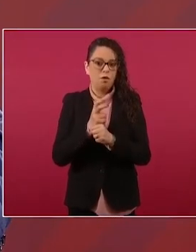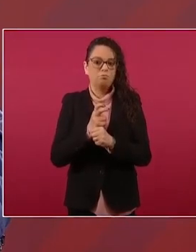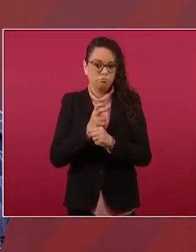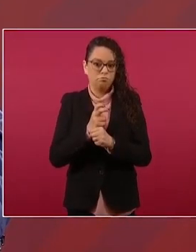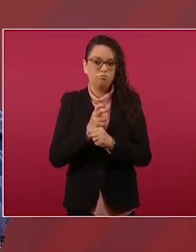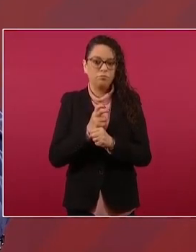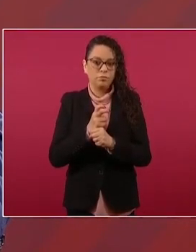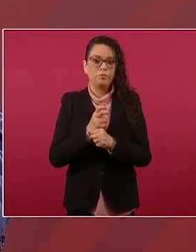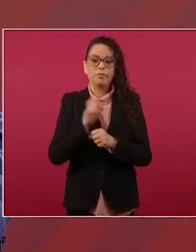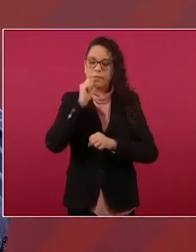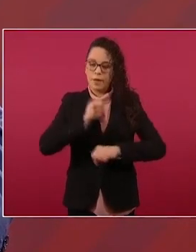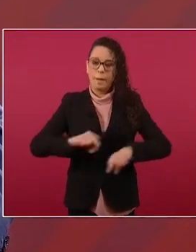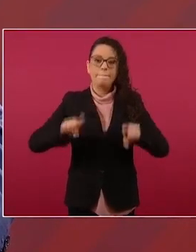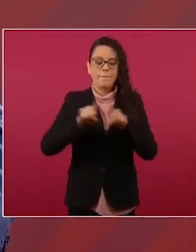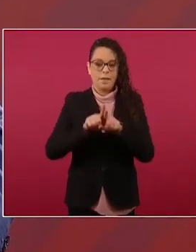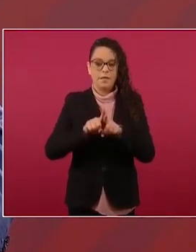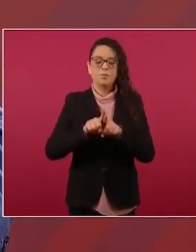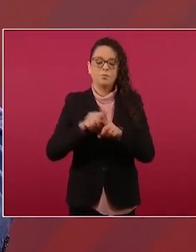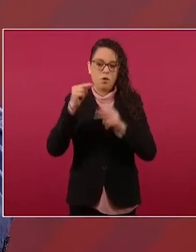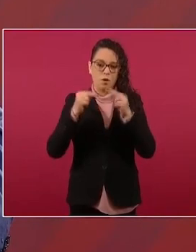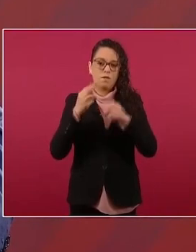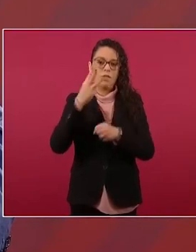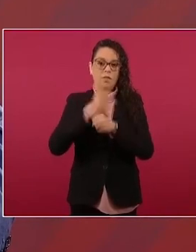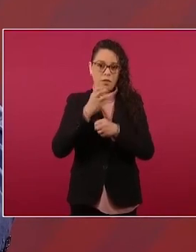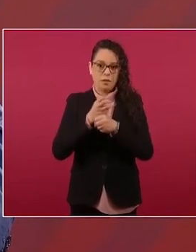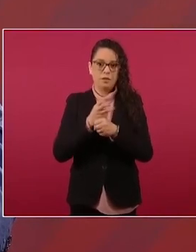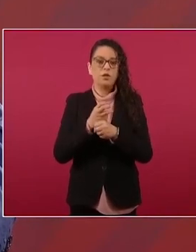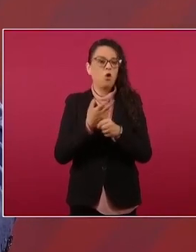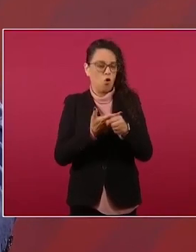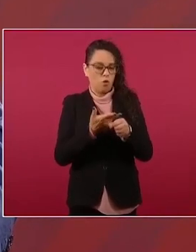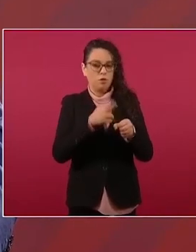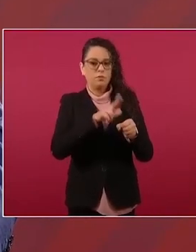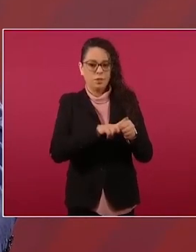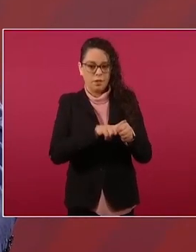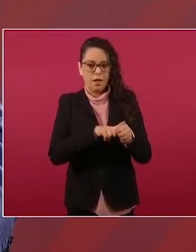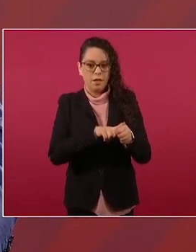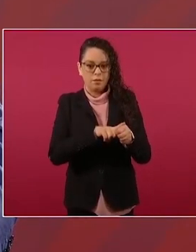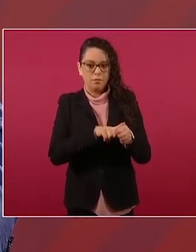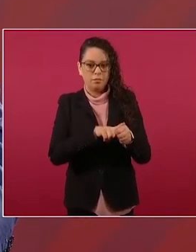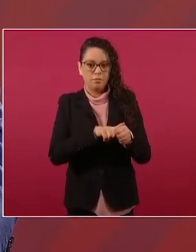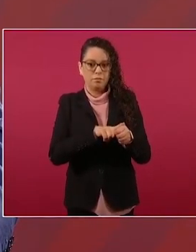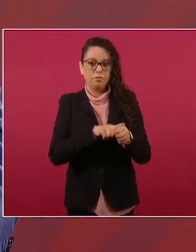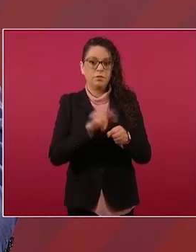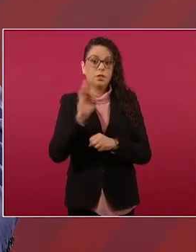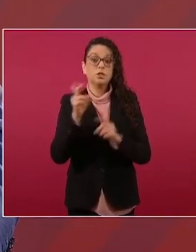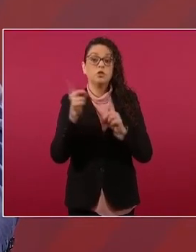hospitales de tercer nivel, en el caso donde se tengan estos hospitales,